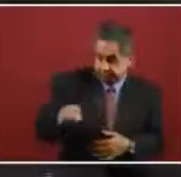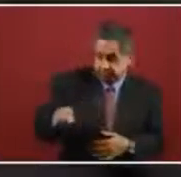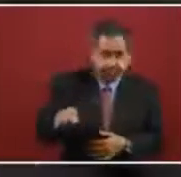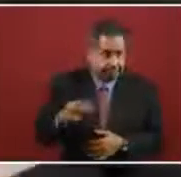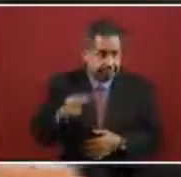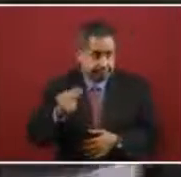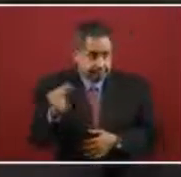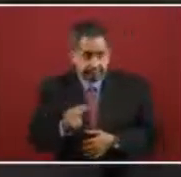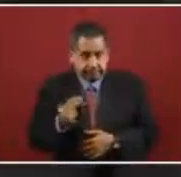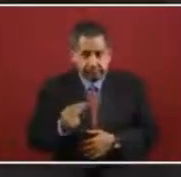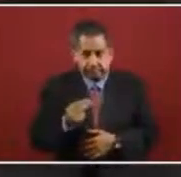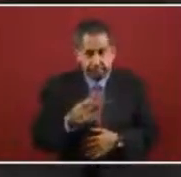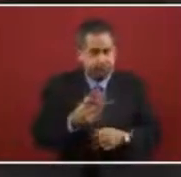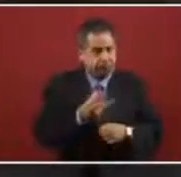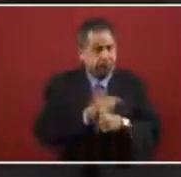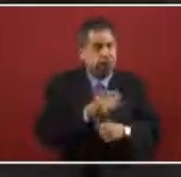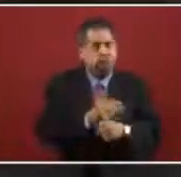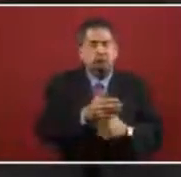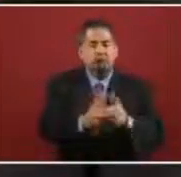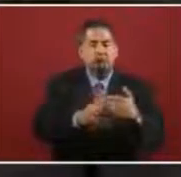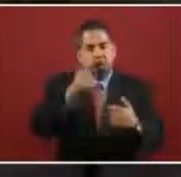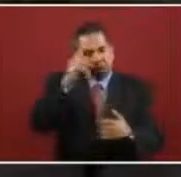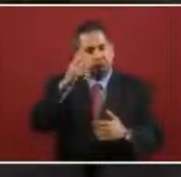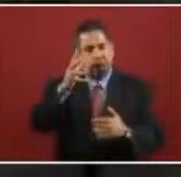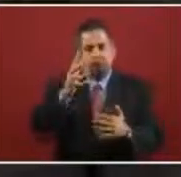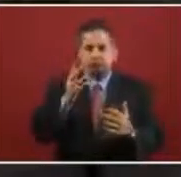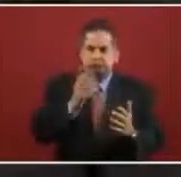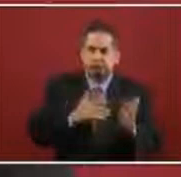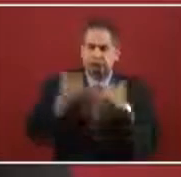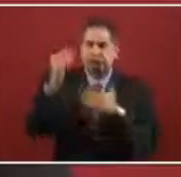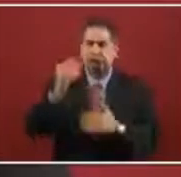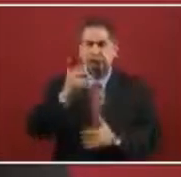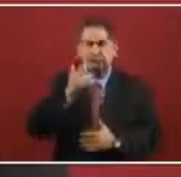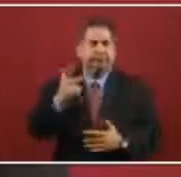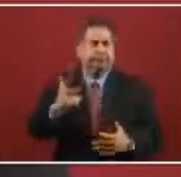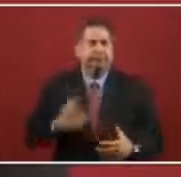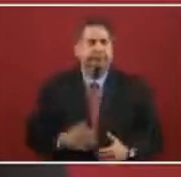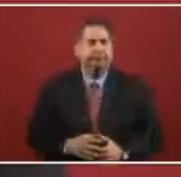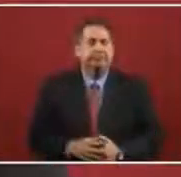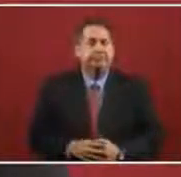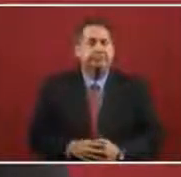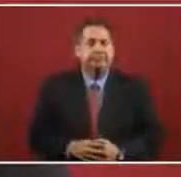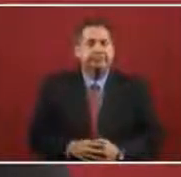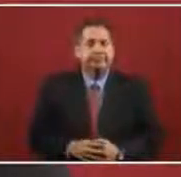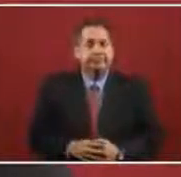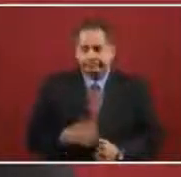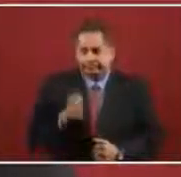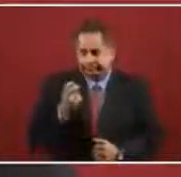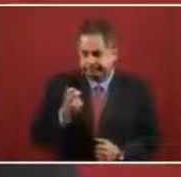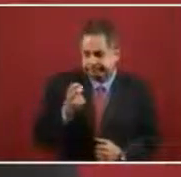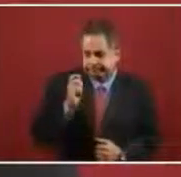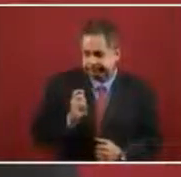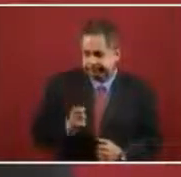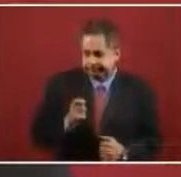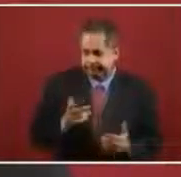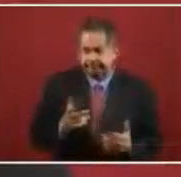para el desarrollo del país. Entonces, todo esto no